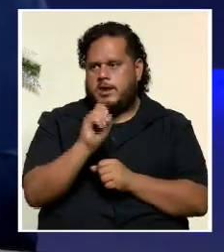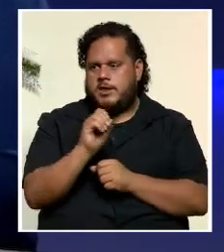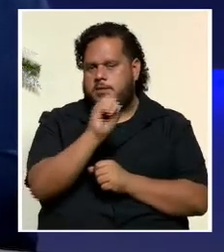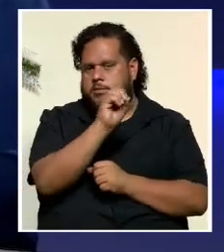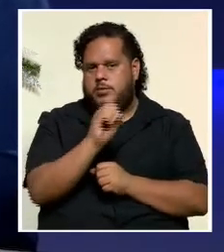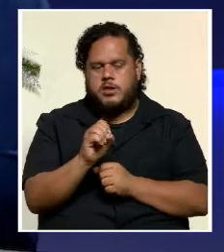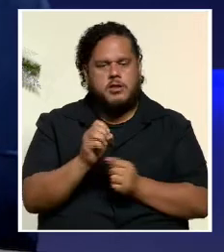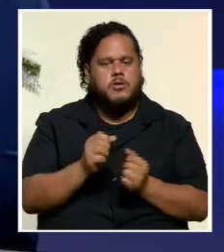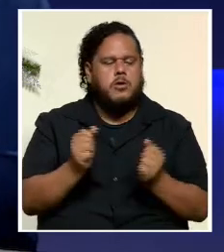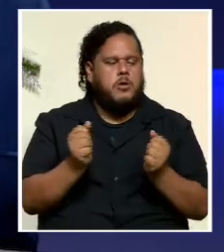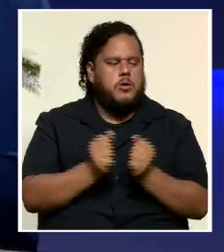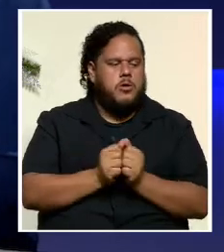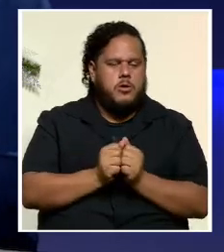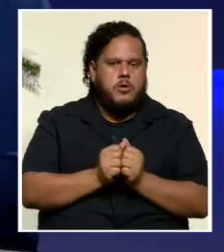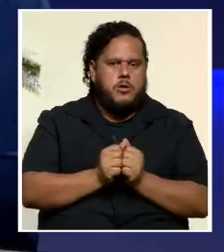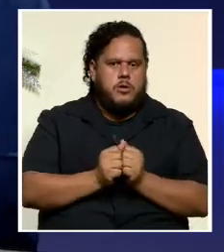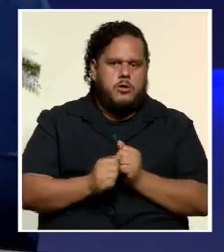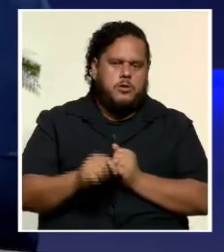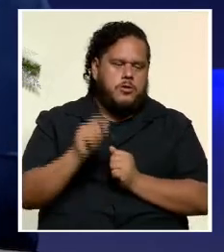100% con